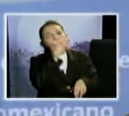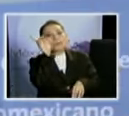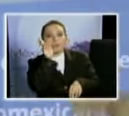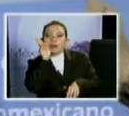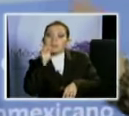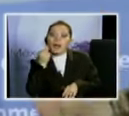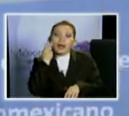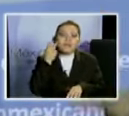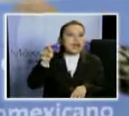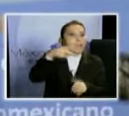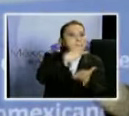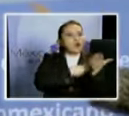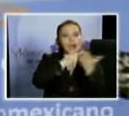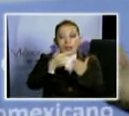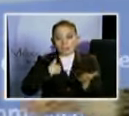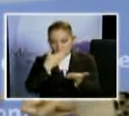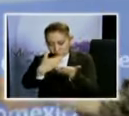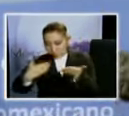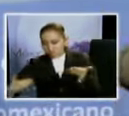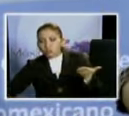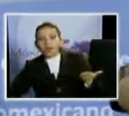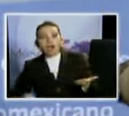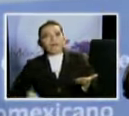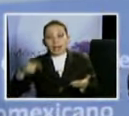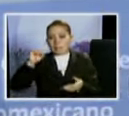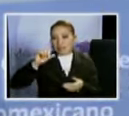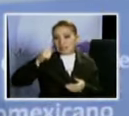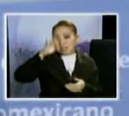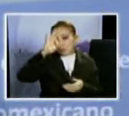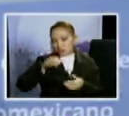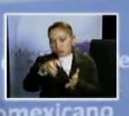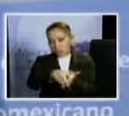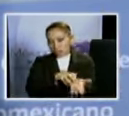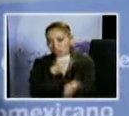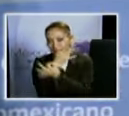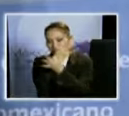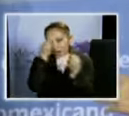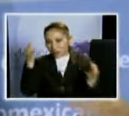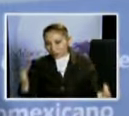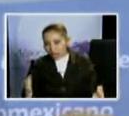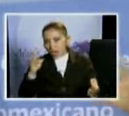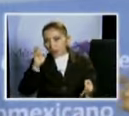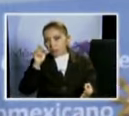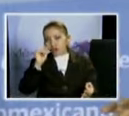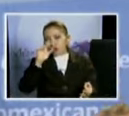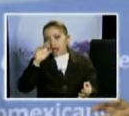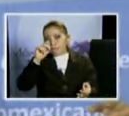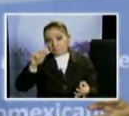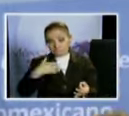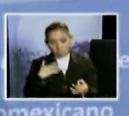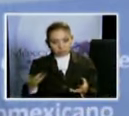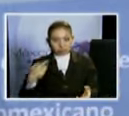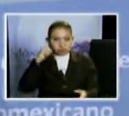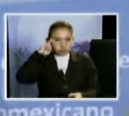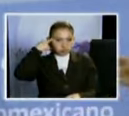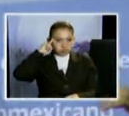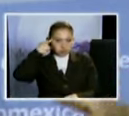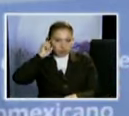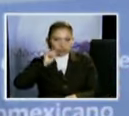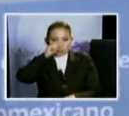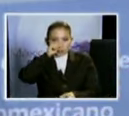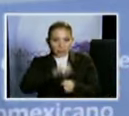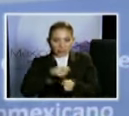compruébennos que los programas que acaba de cortar el gobierno, este 26% que anunció Roberto Campa, bastante enojado el subsecretario,